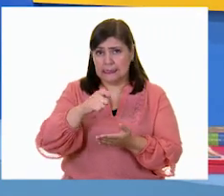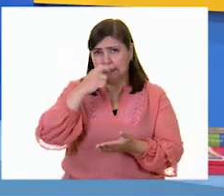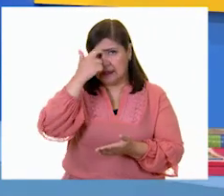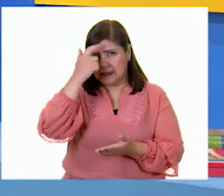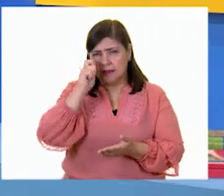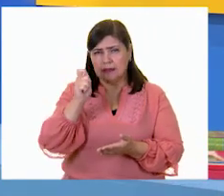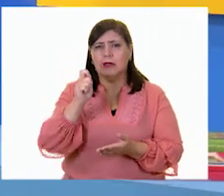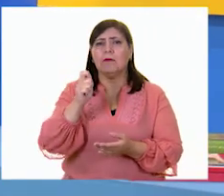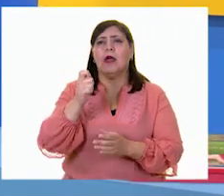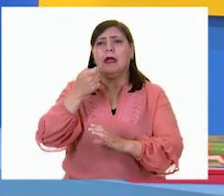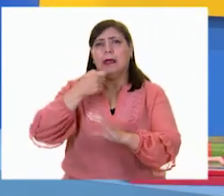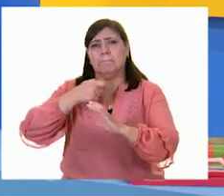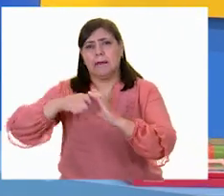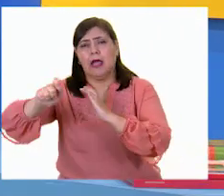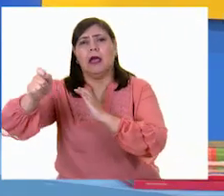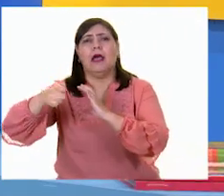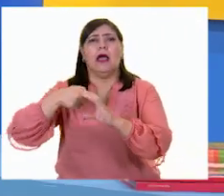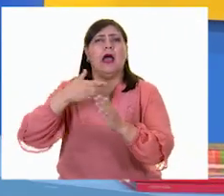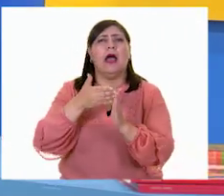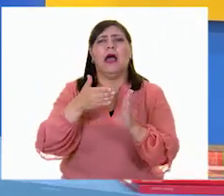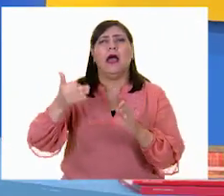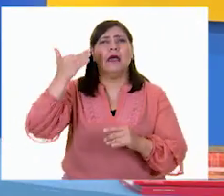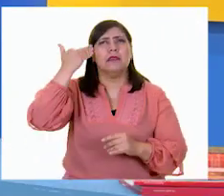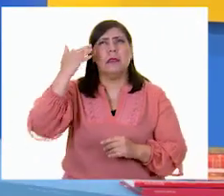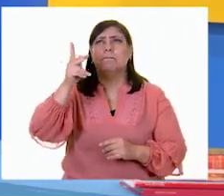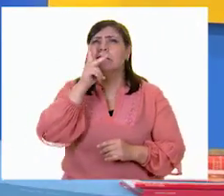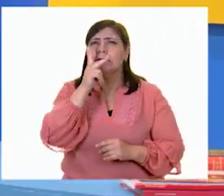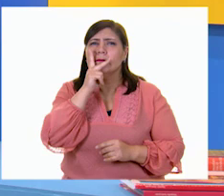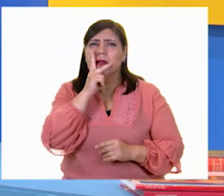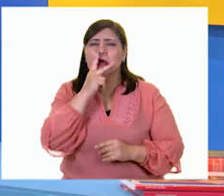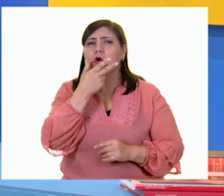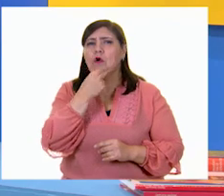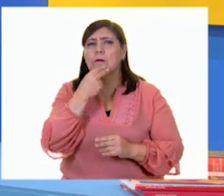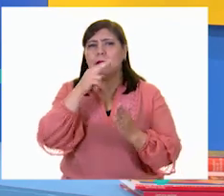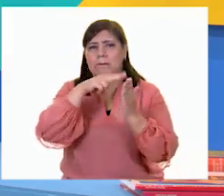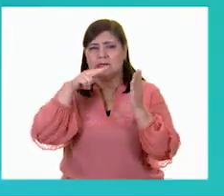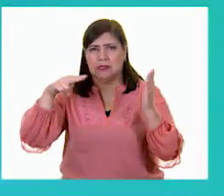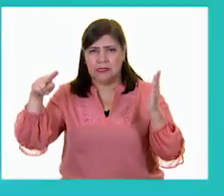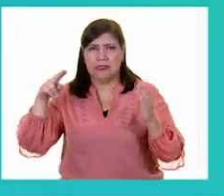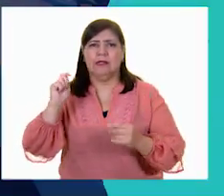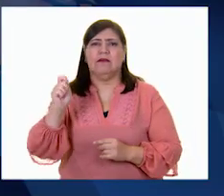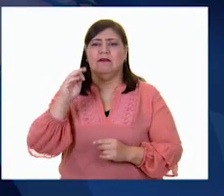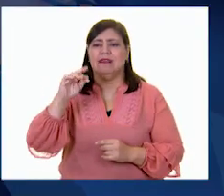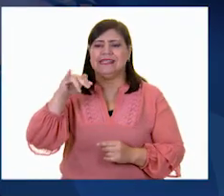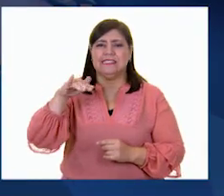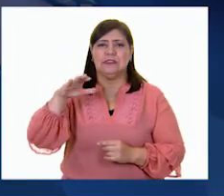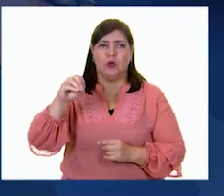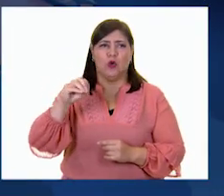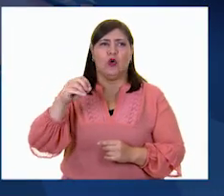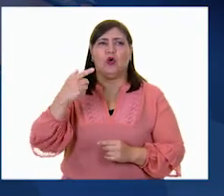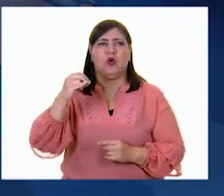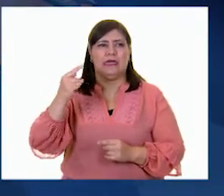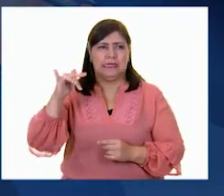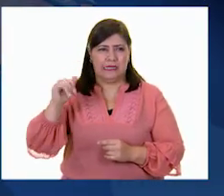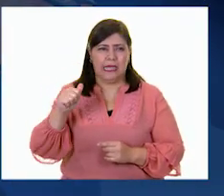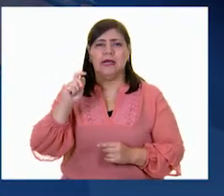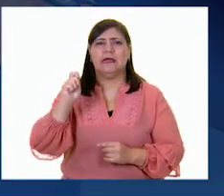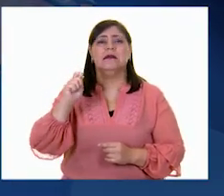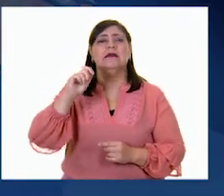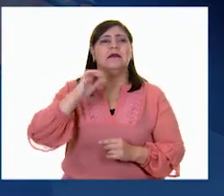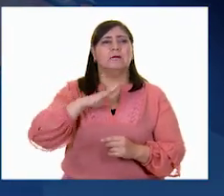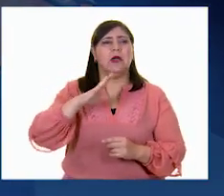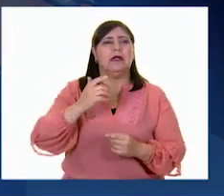que trata sobre el momento en que el padre del pintor zacatecano Francisco Goitia, quien nació en 1882 y